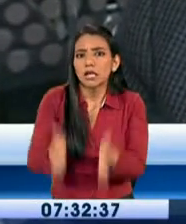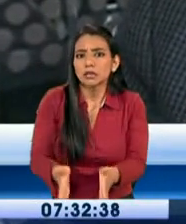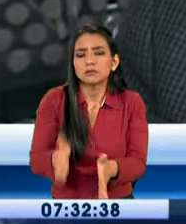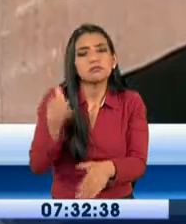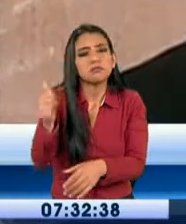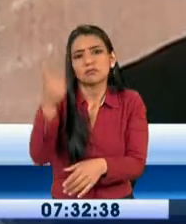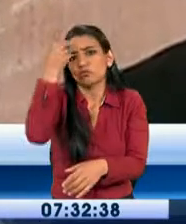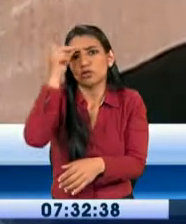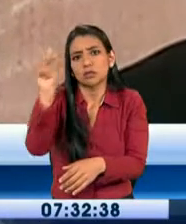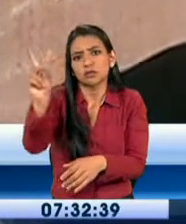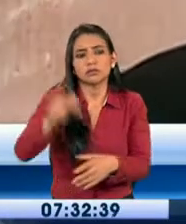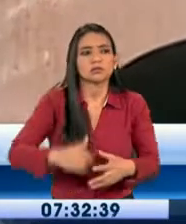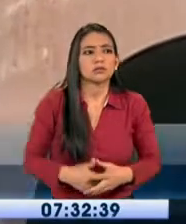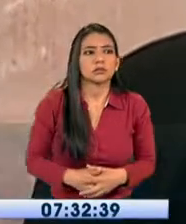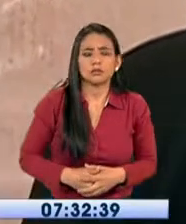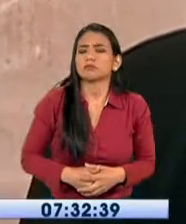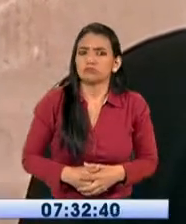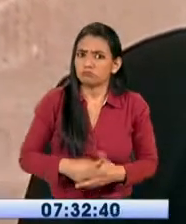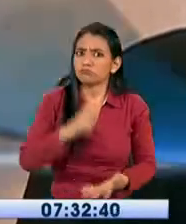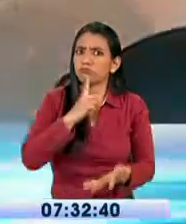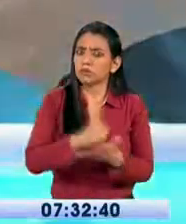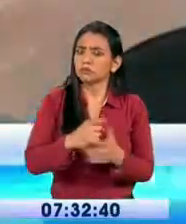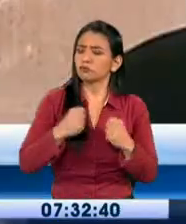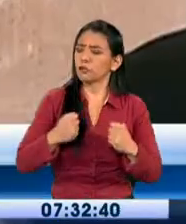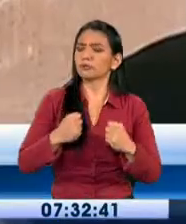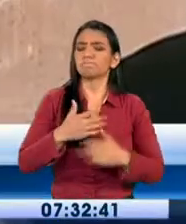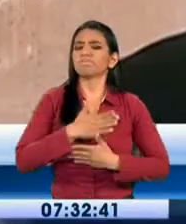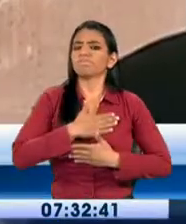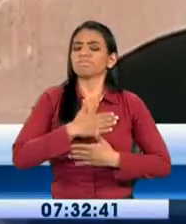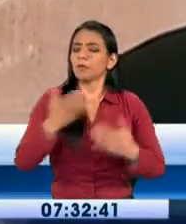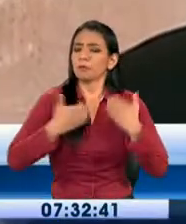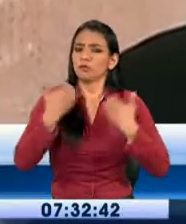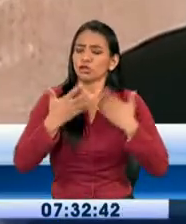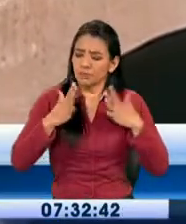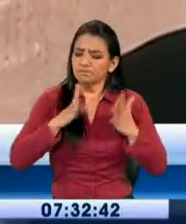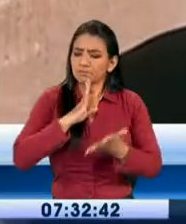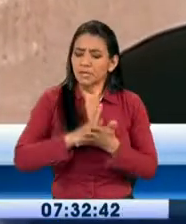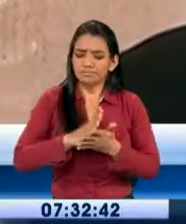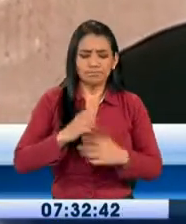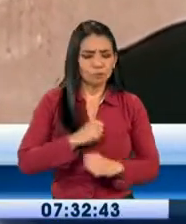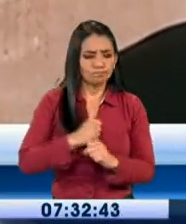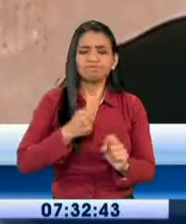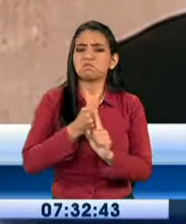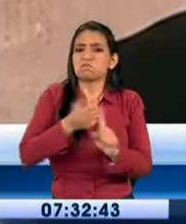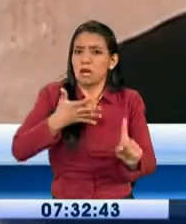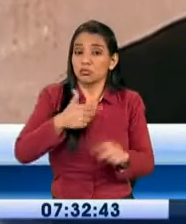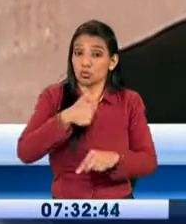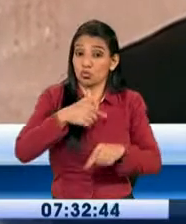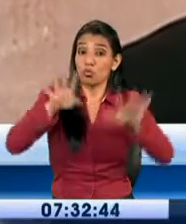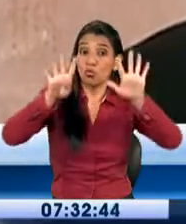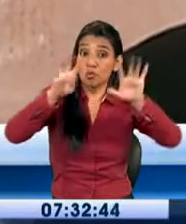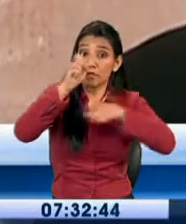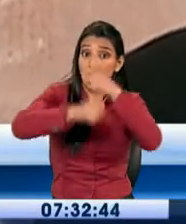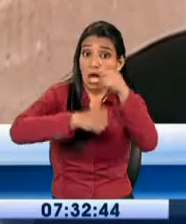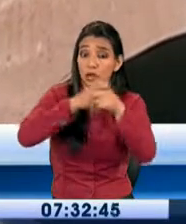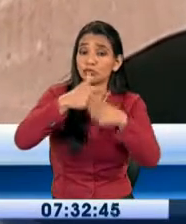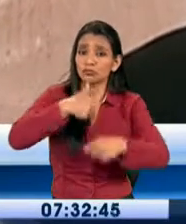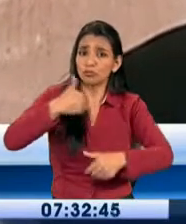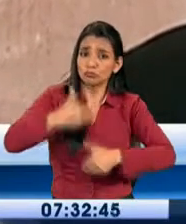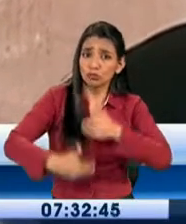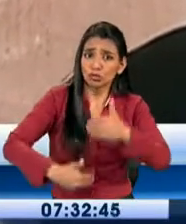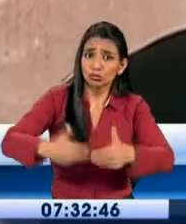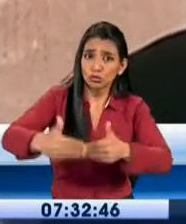de esa comisión. Es un golpe bastante fuerte, anímico, emocional. Yo he estado 9 años en este proceso, creo